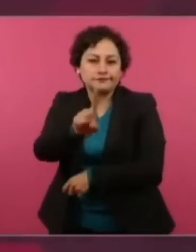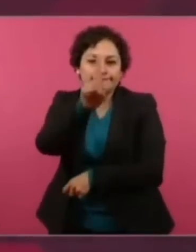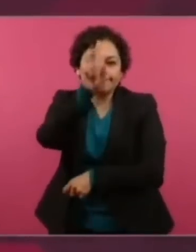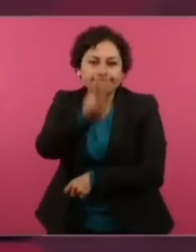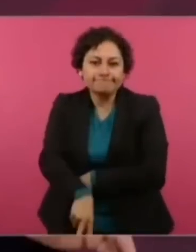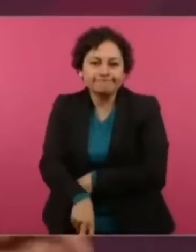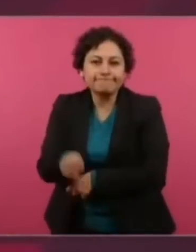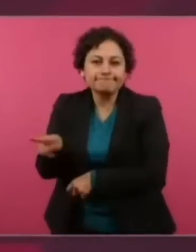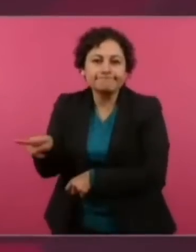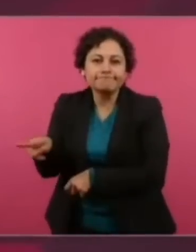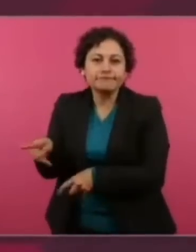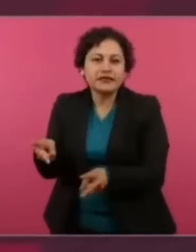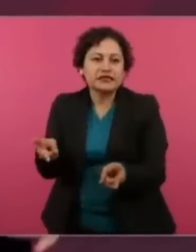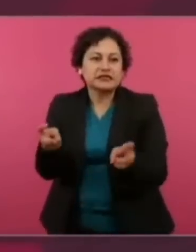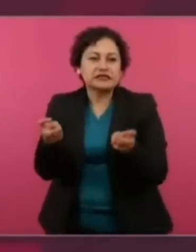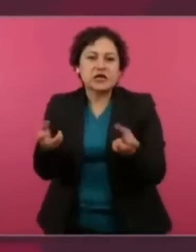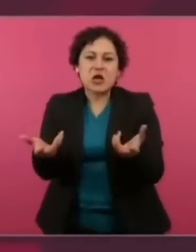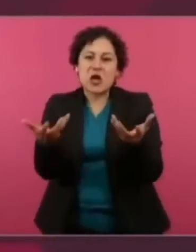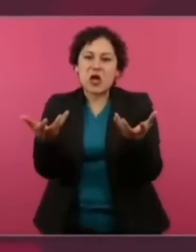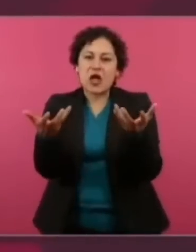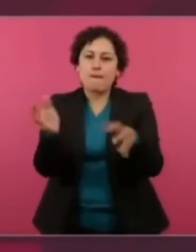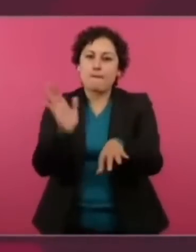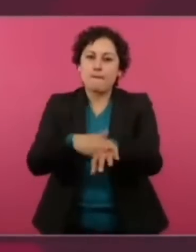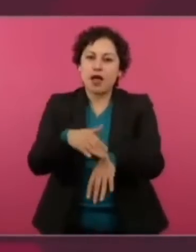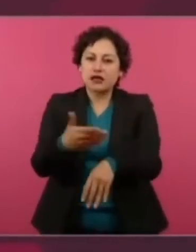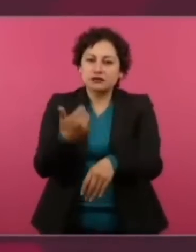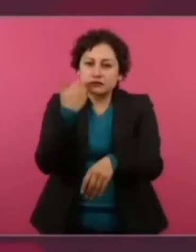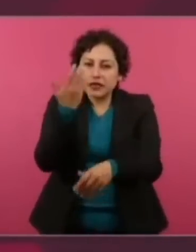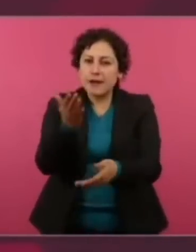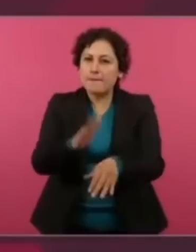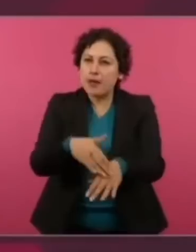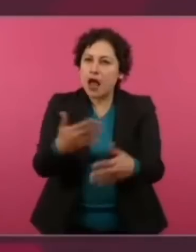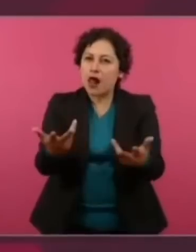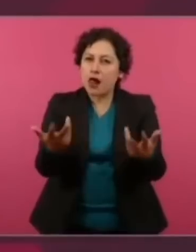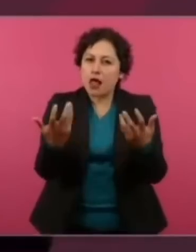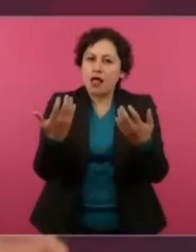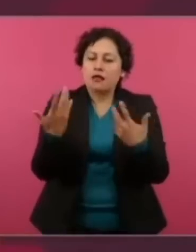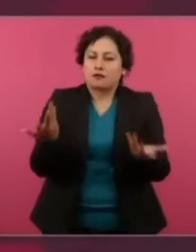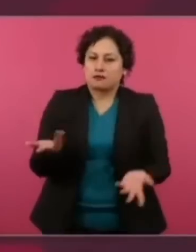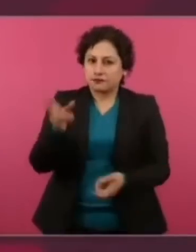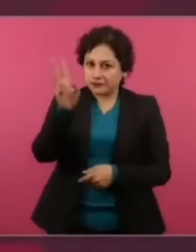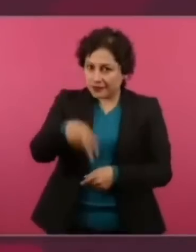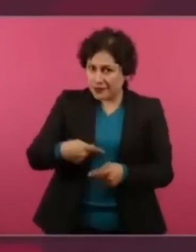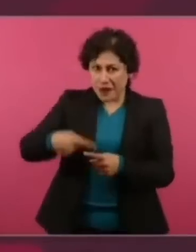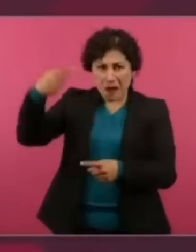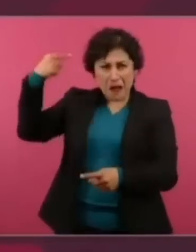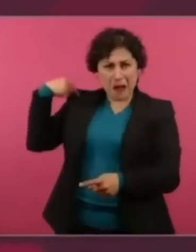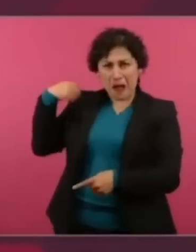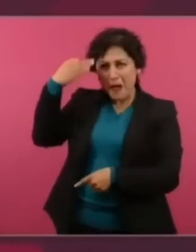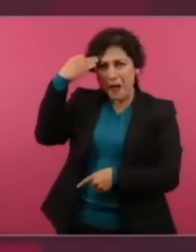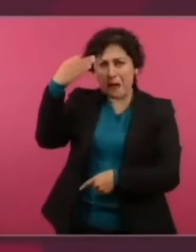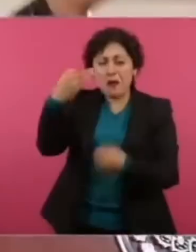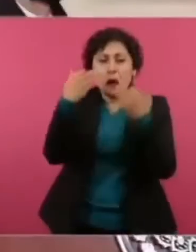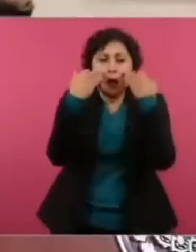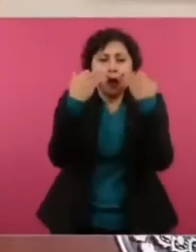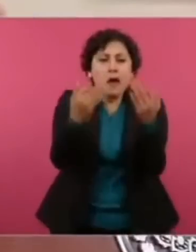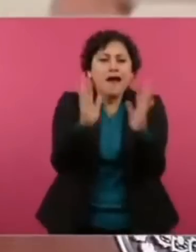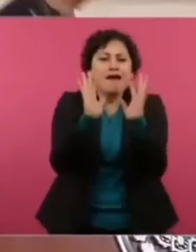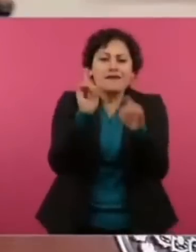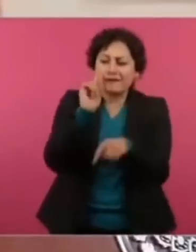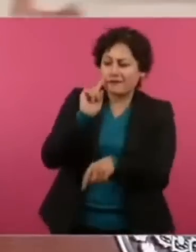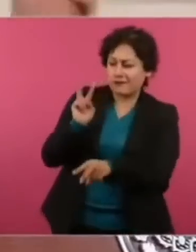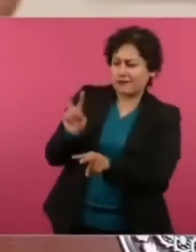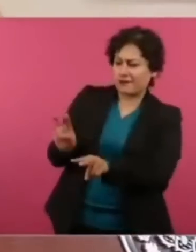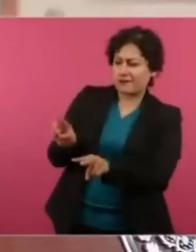Y lo que está demostrado es que no tienen llenadera los que se dedican